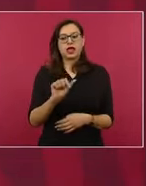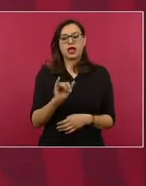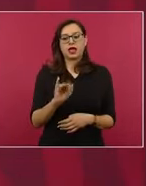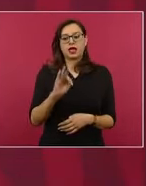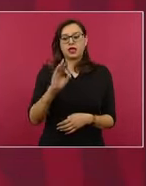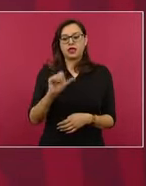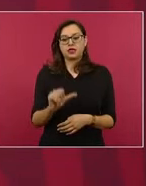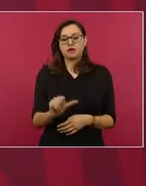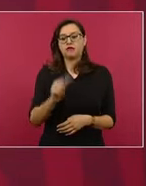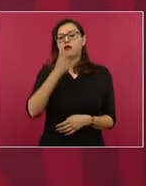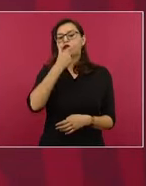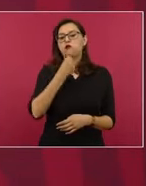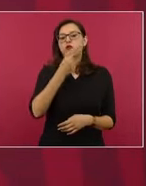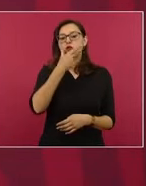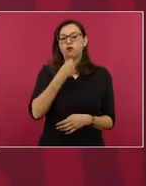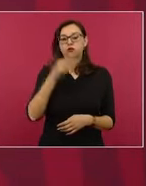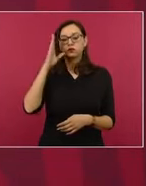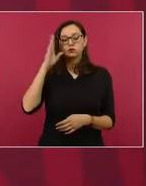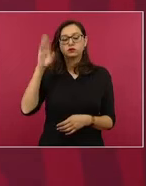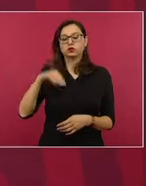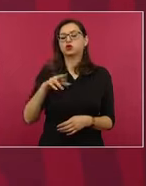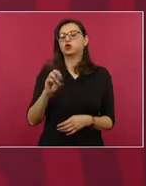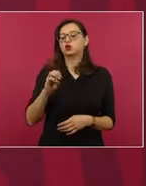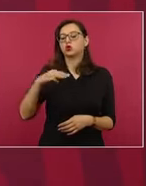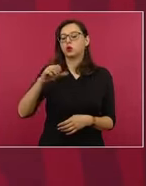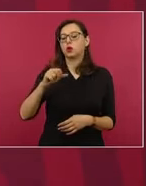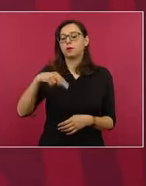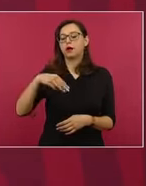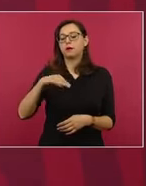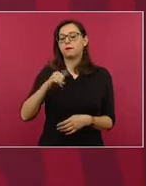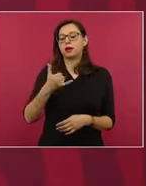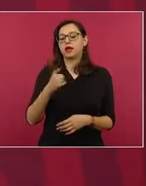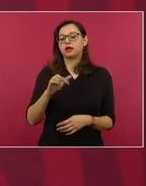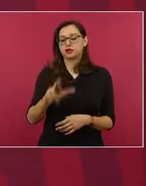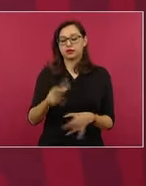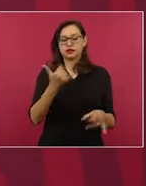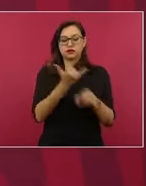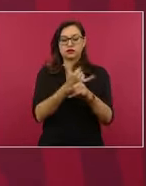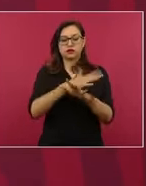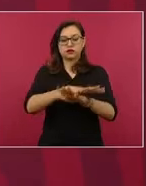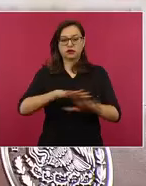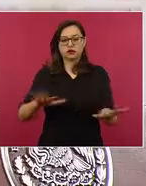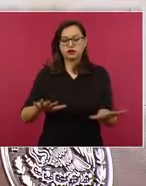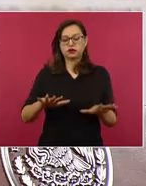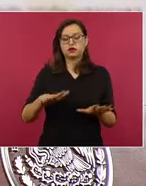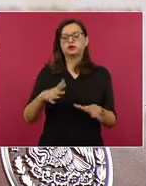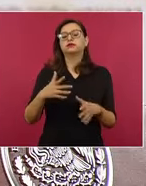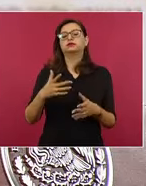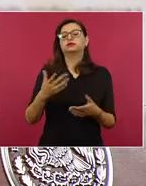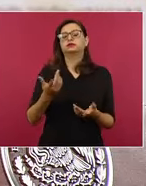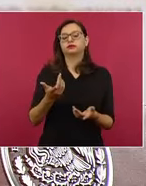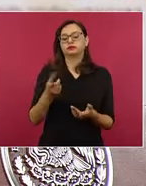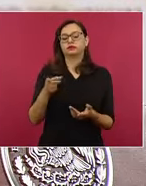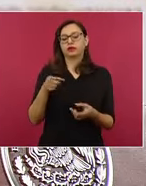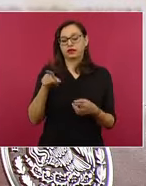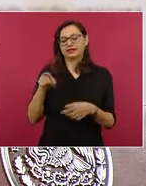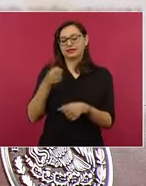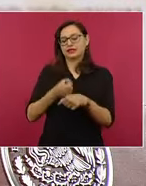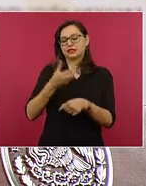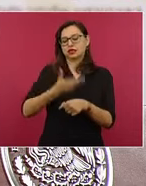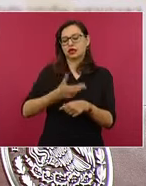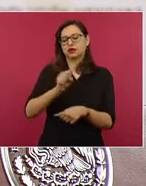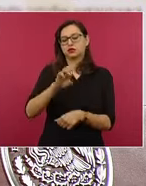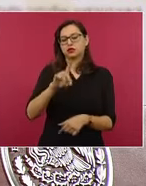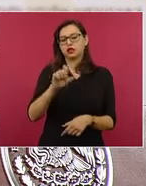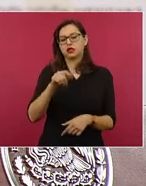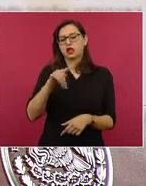informar el maestro Román Meyer Falcón, el secretario de SEDATU, y